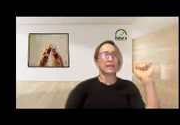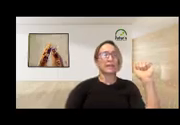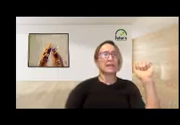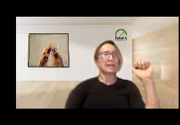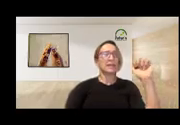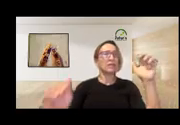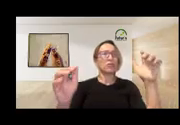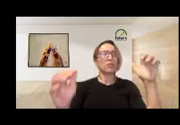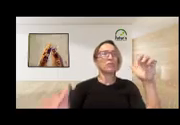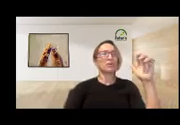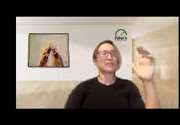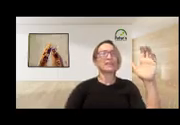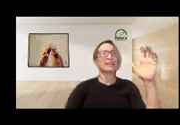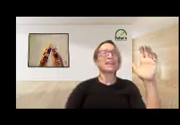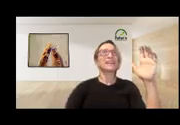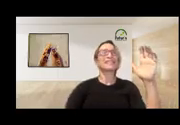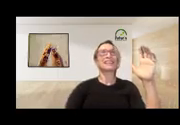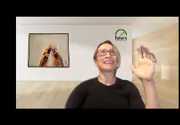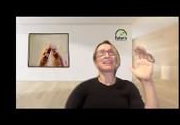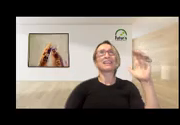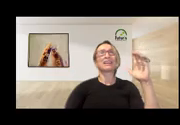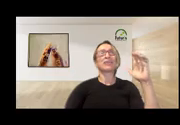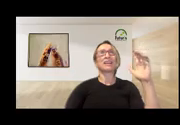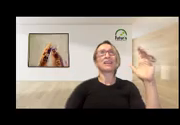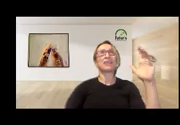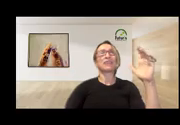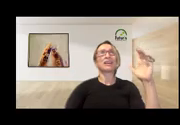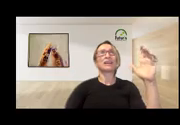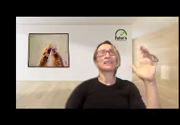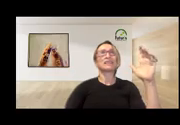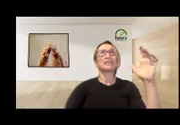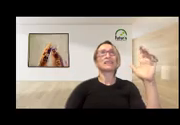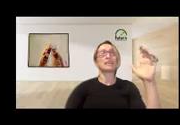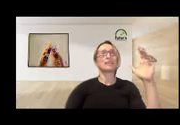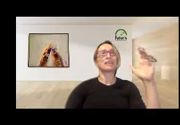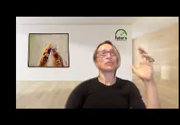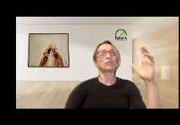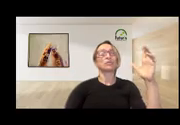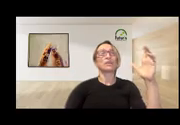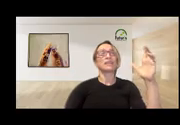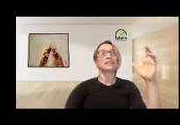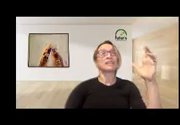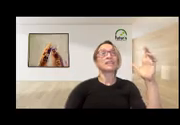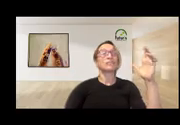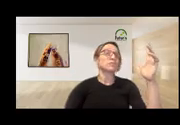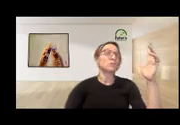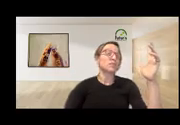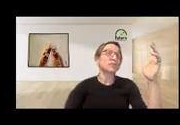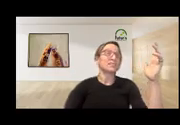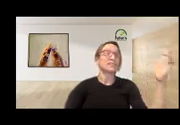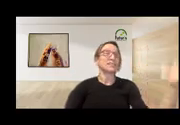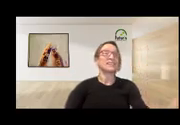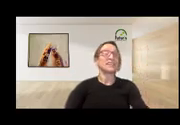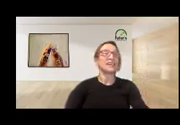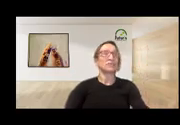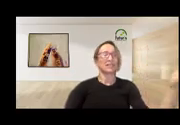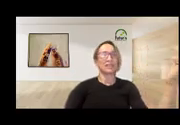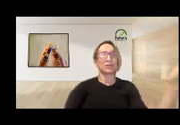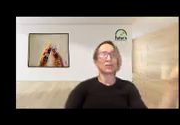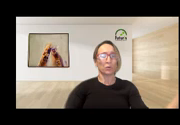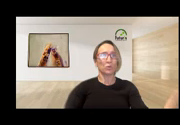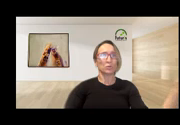megafauna. Lo importante es, y creo que aquí lo relevante es entender que todo esto es, muchas veces